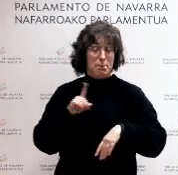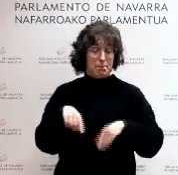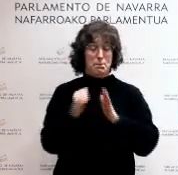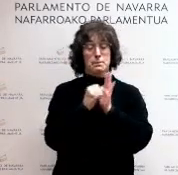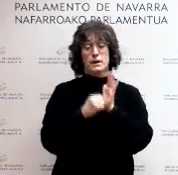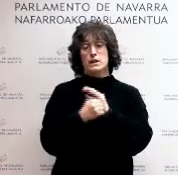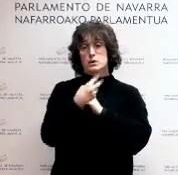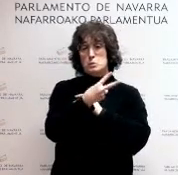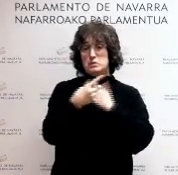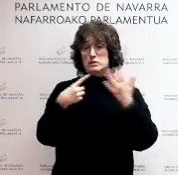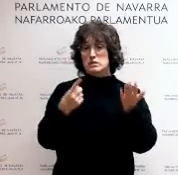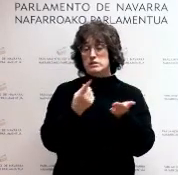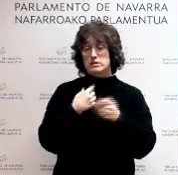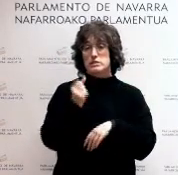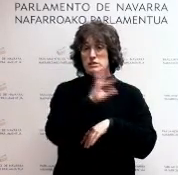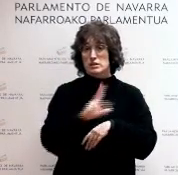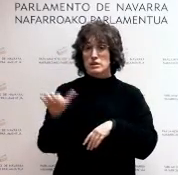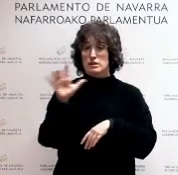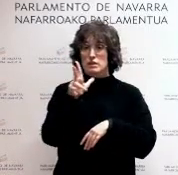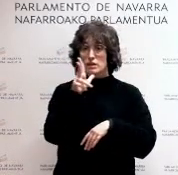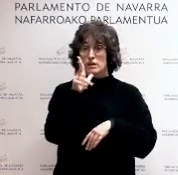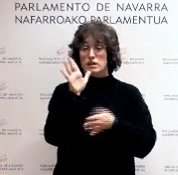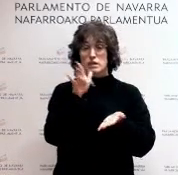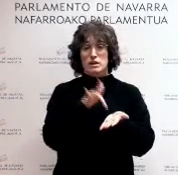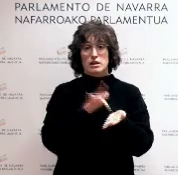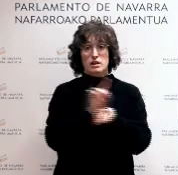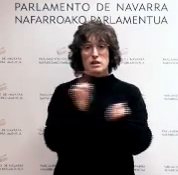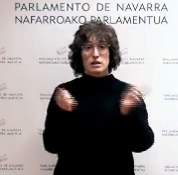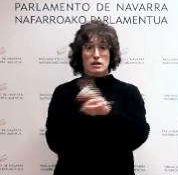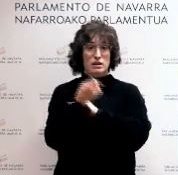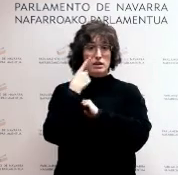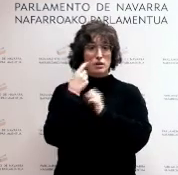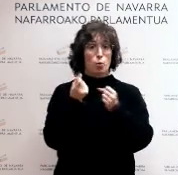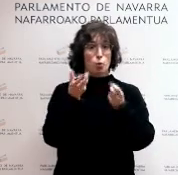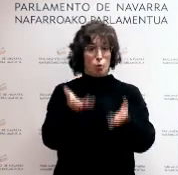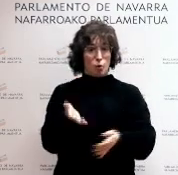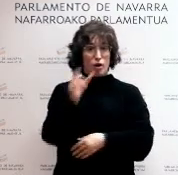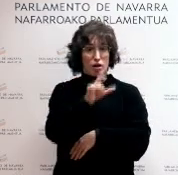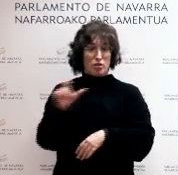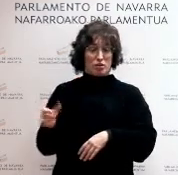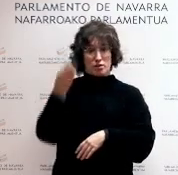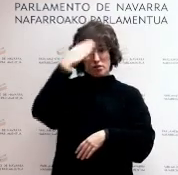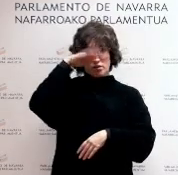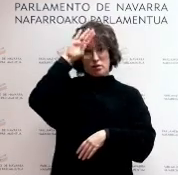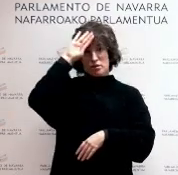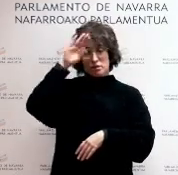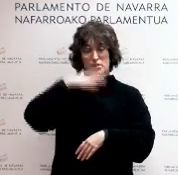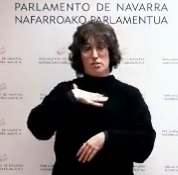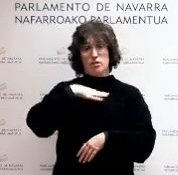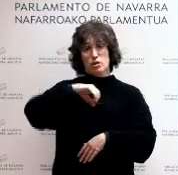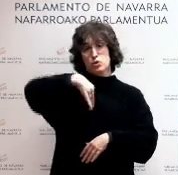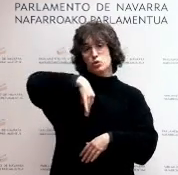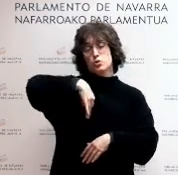26 para poder decidir a cuántas personas empadronadas se les puede adjudicar una vivienda protegida en suelo de titularidad